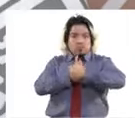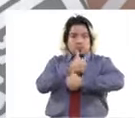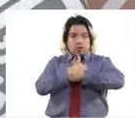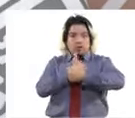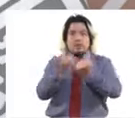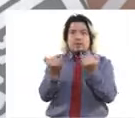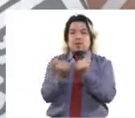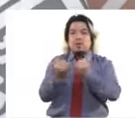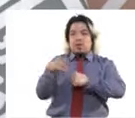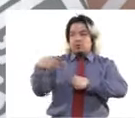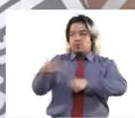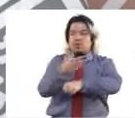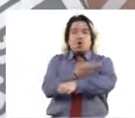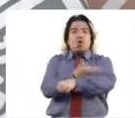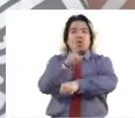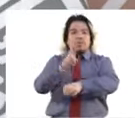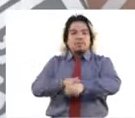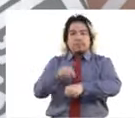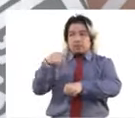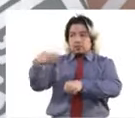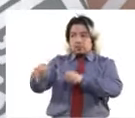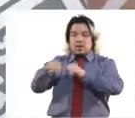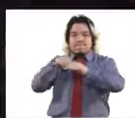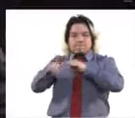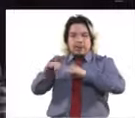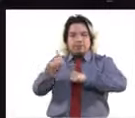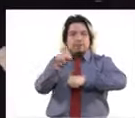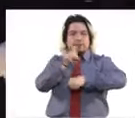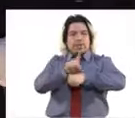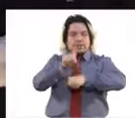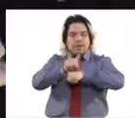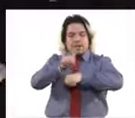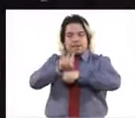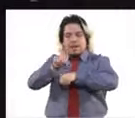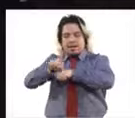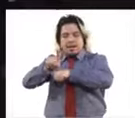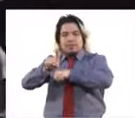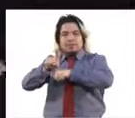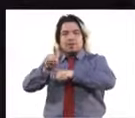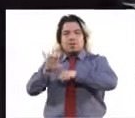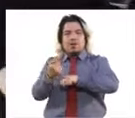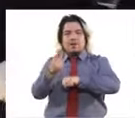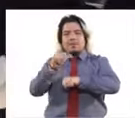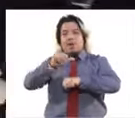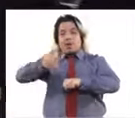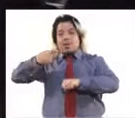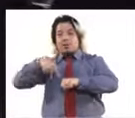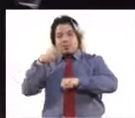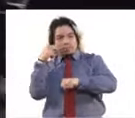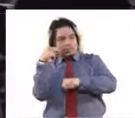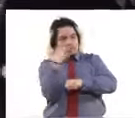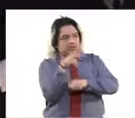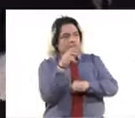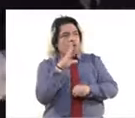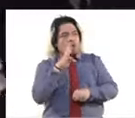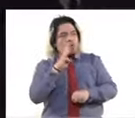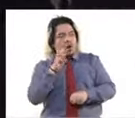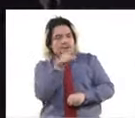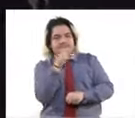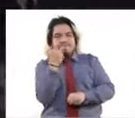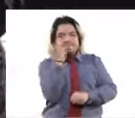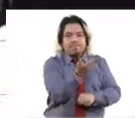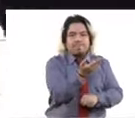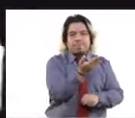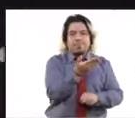honor. Asegúrense que su trabajo diario sirva de inspiración y ejemplo para la sociedad. En la Ciudad de